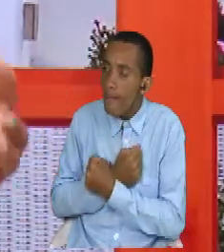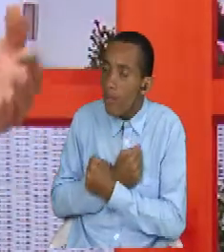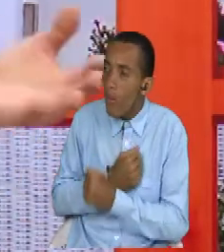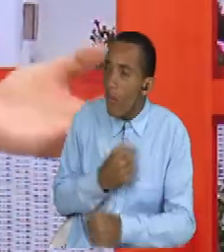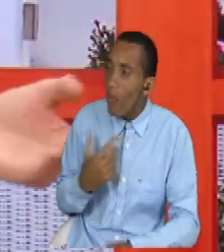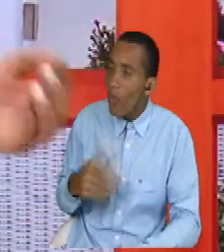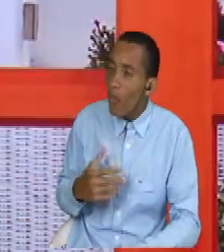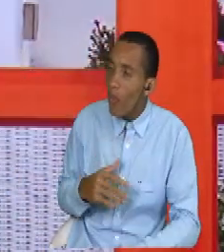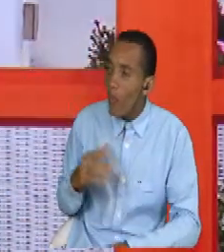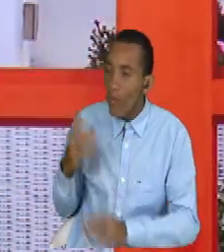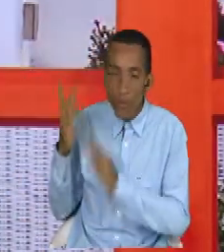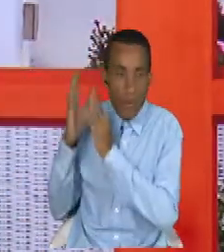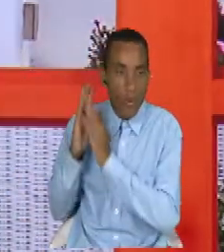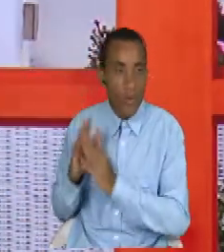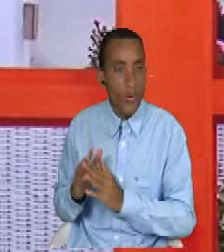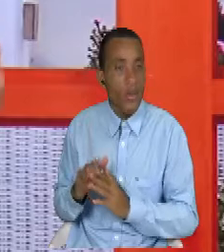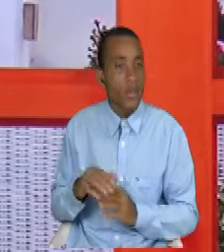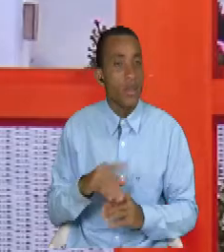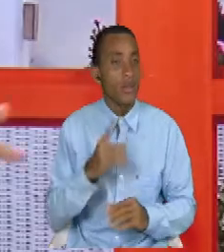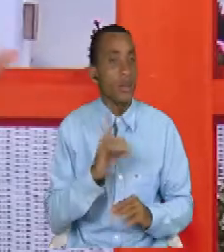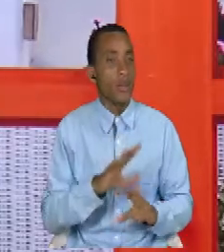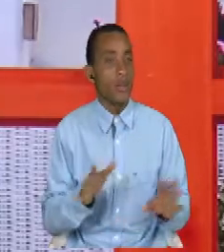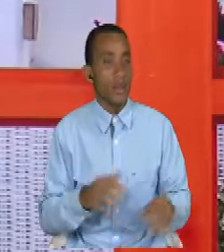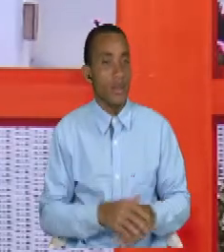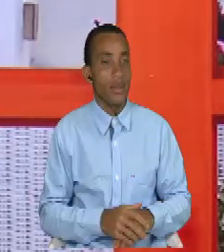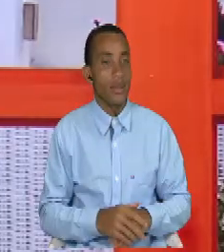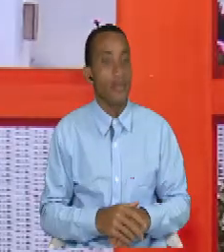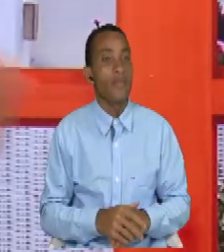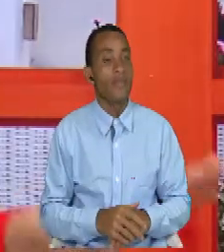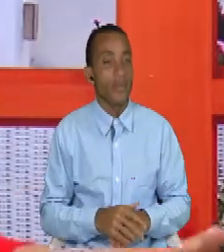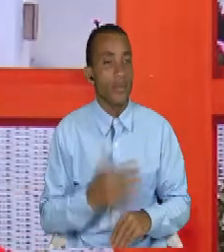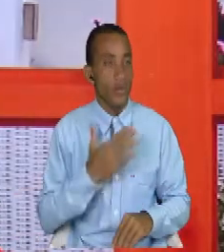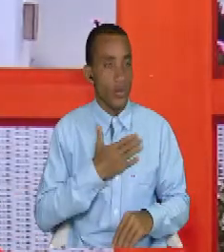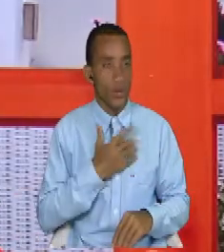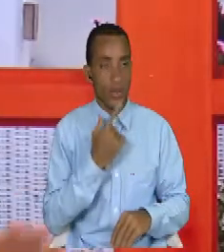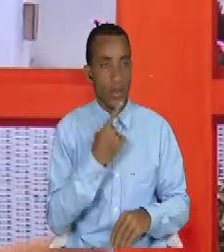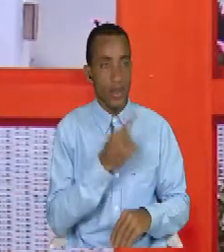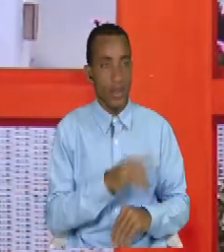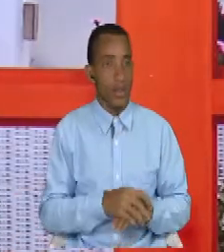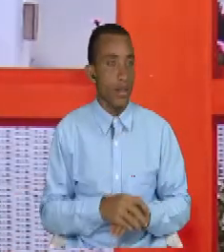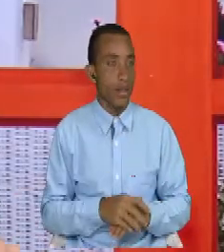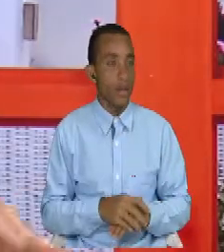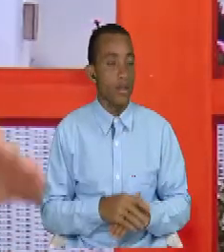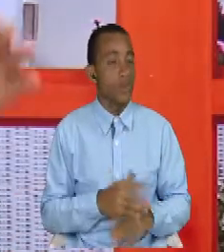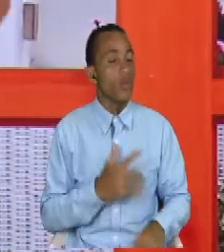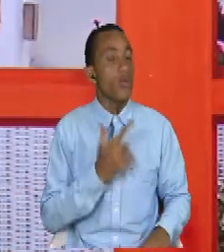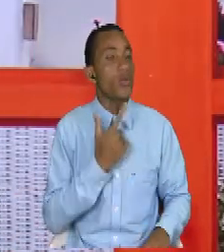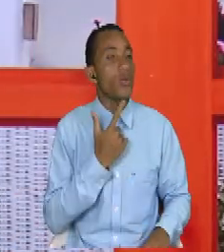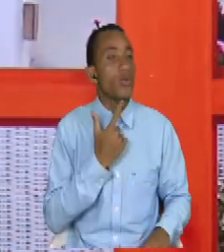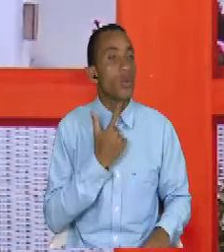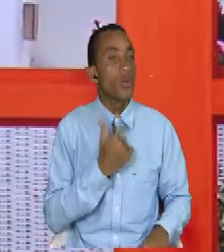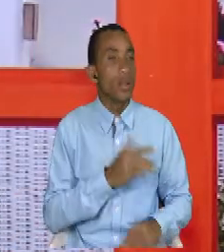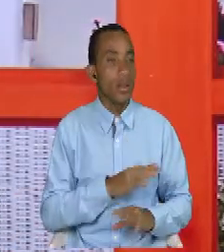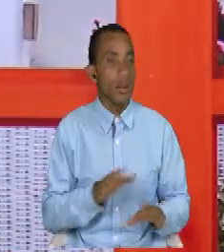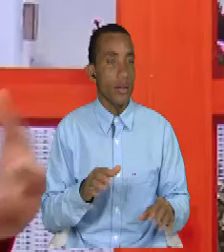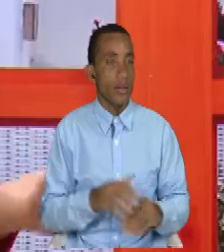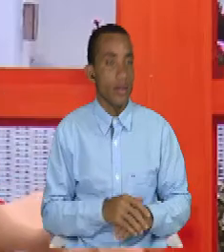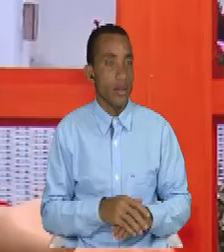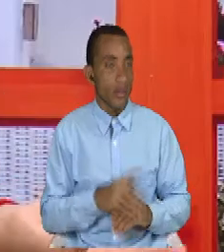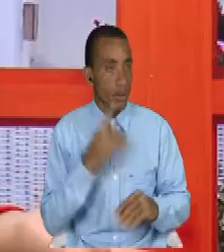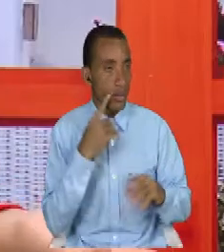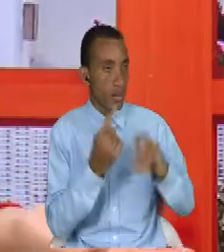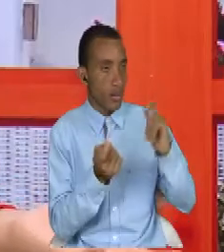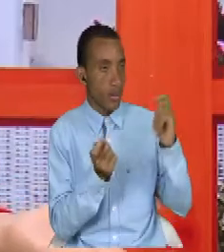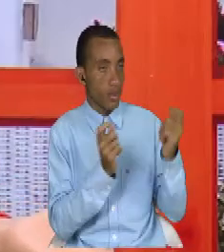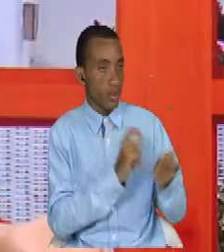con el producto que el bloqueador que esto aquí que esto yo dije no encantada con este producto y he visto el cambio en